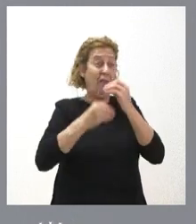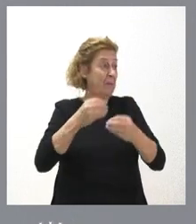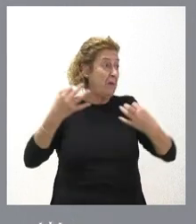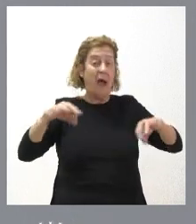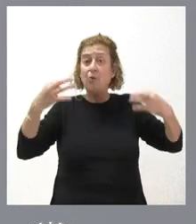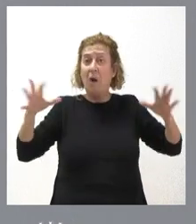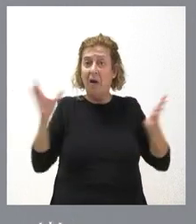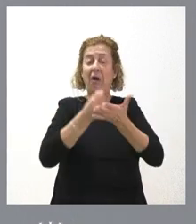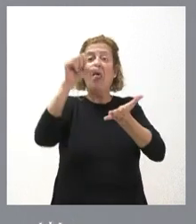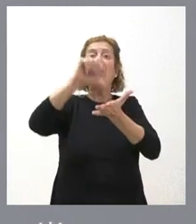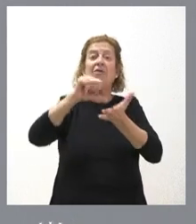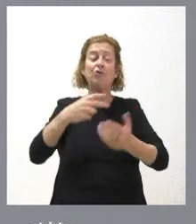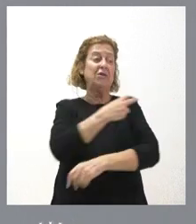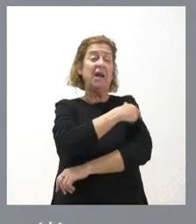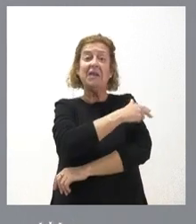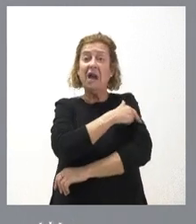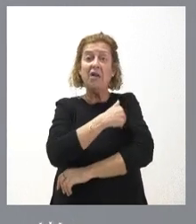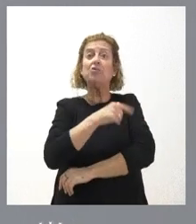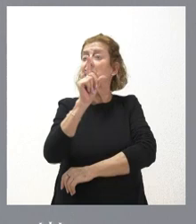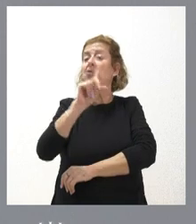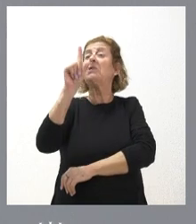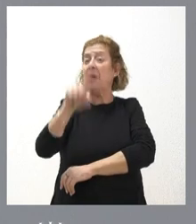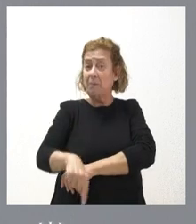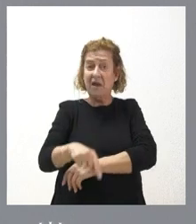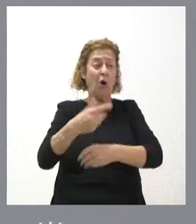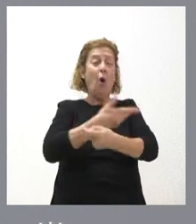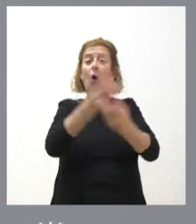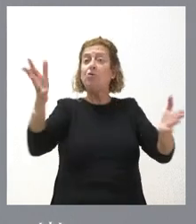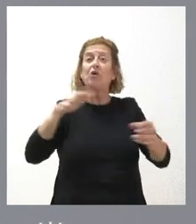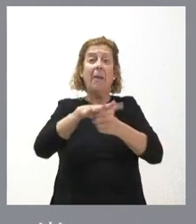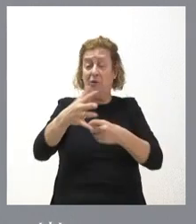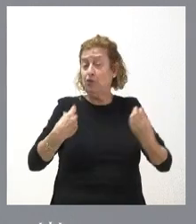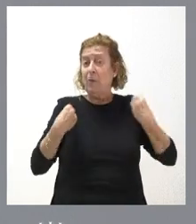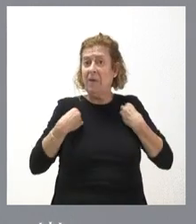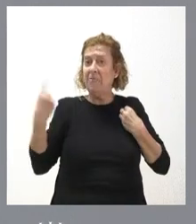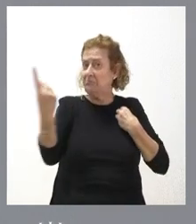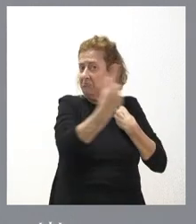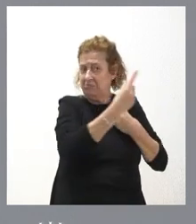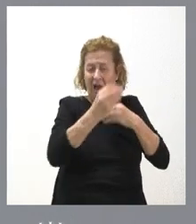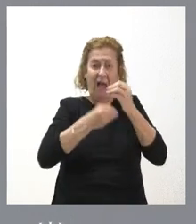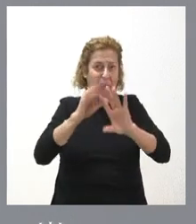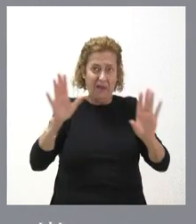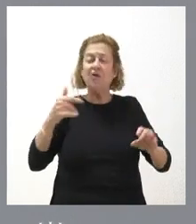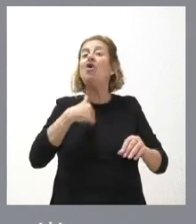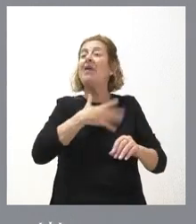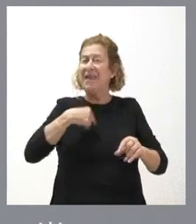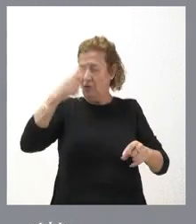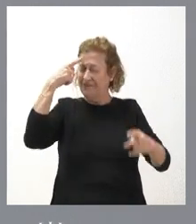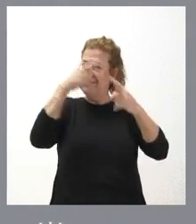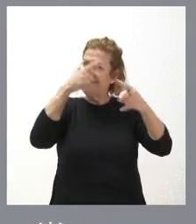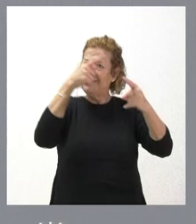en los centros sanitarios sino también en otros ámbitos de su vida y desde aquí yo quiero también seguir insistiendo en lo que